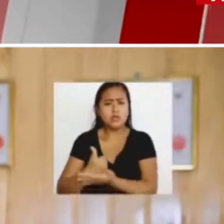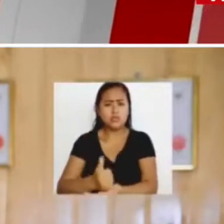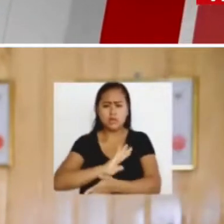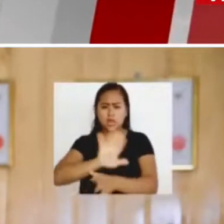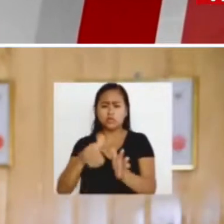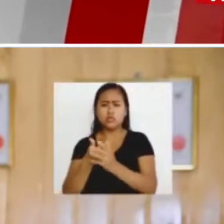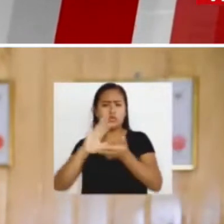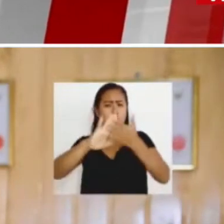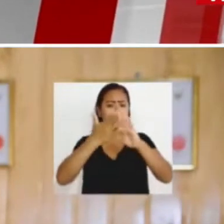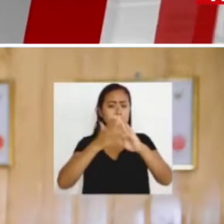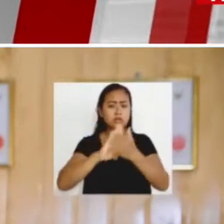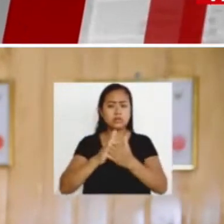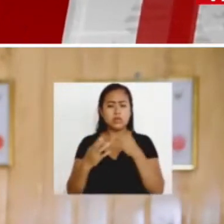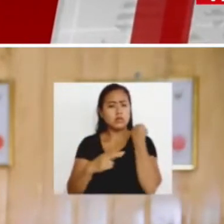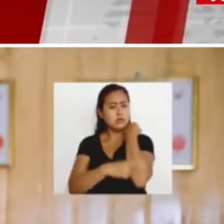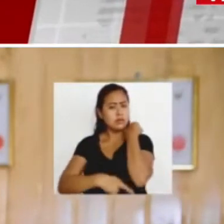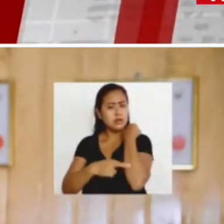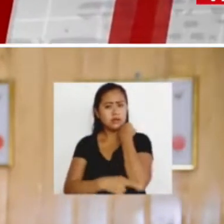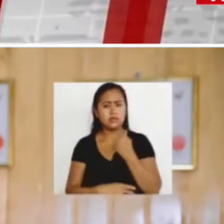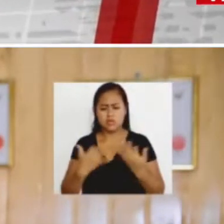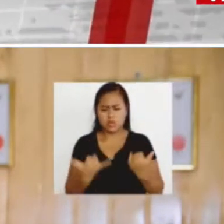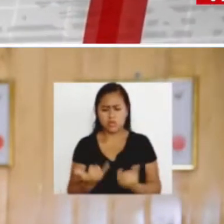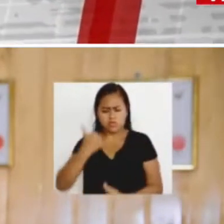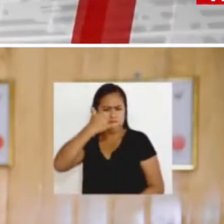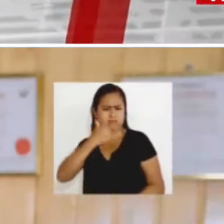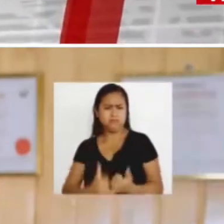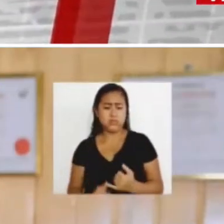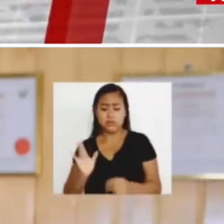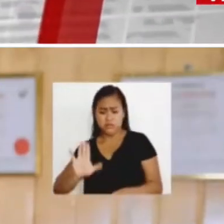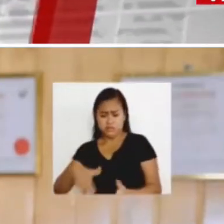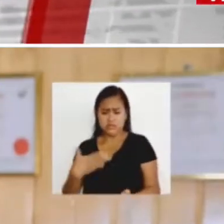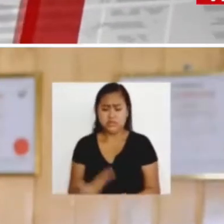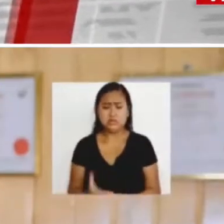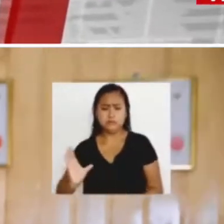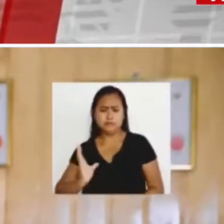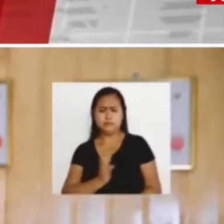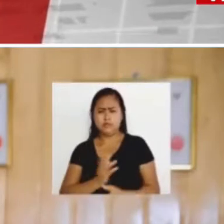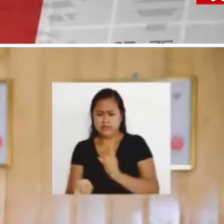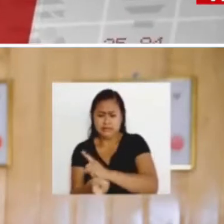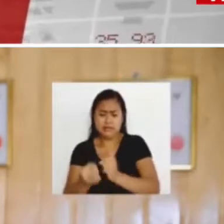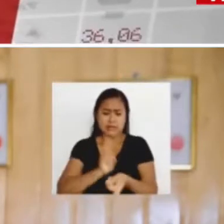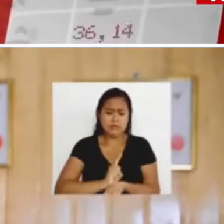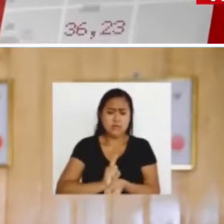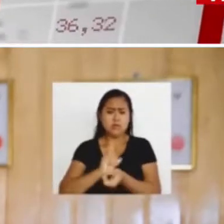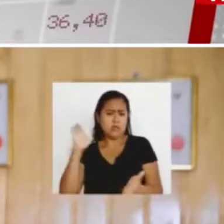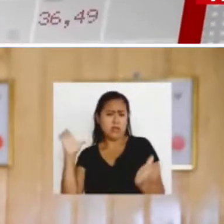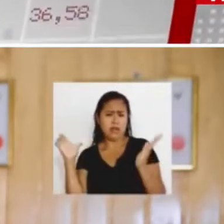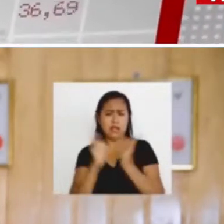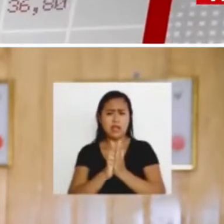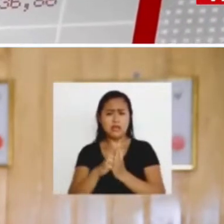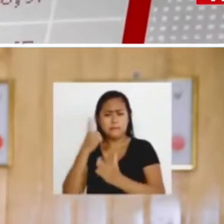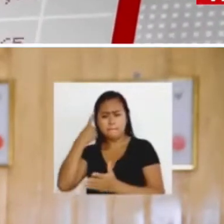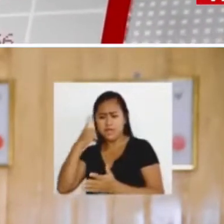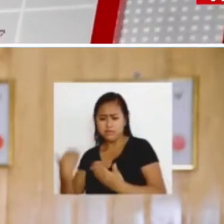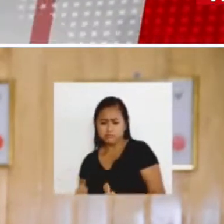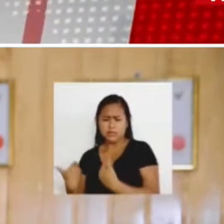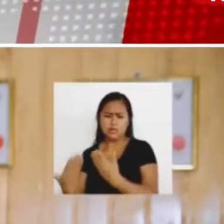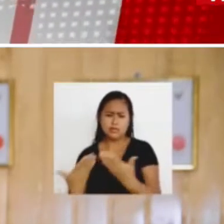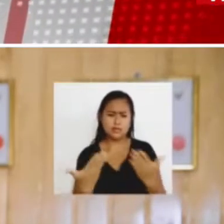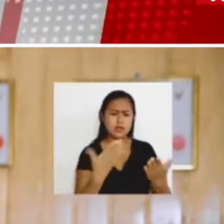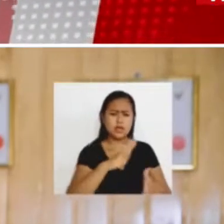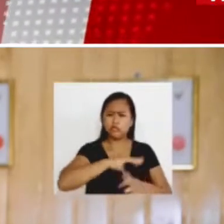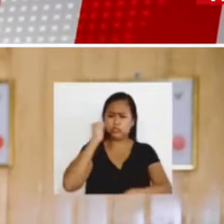Mira, Hugo, yo quiero primero dejar en claro de que nosotros respetamos la propiedad privada. Eso está